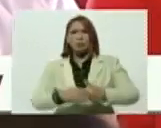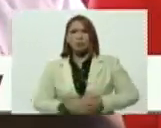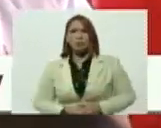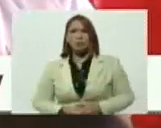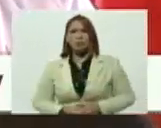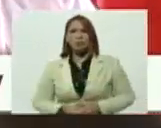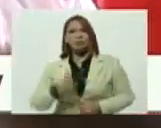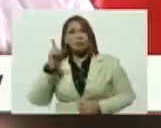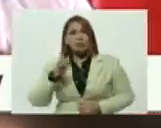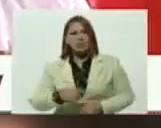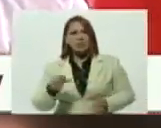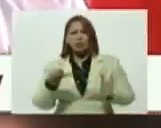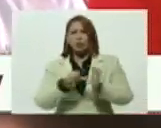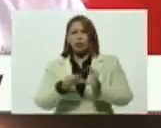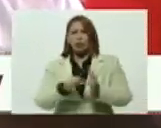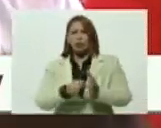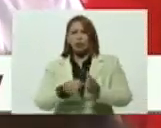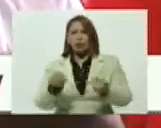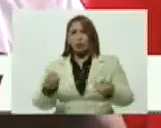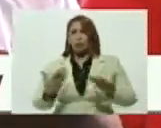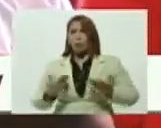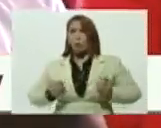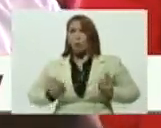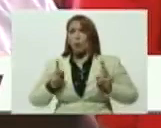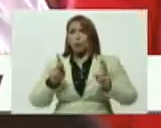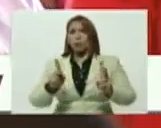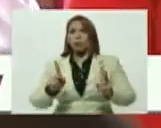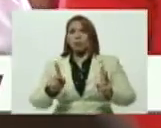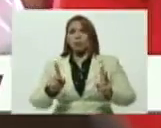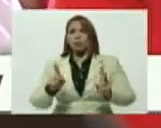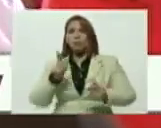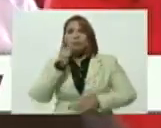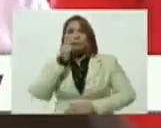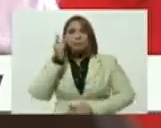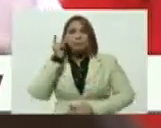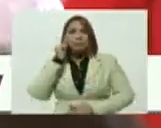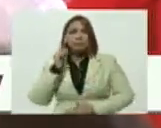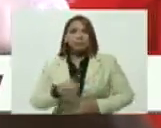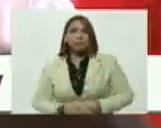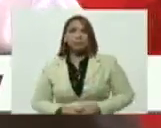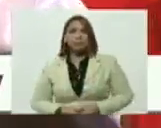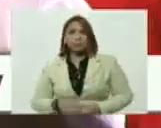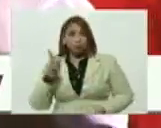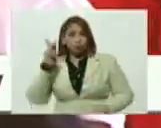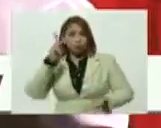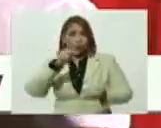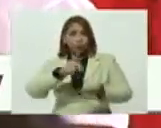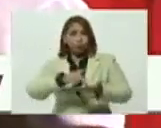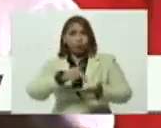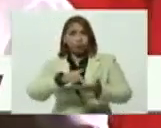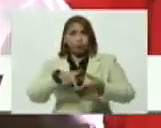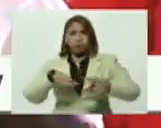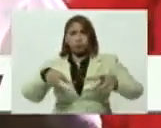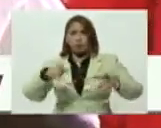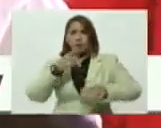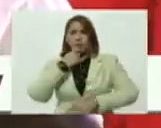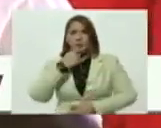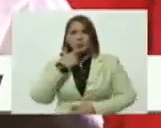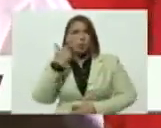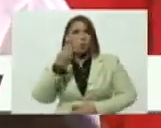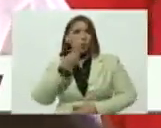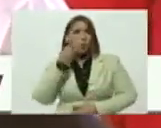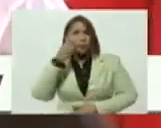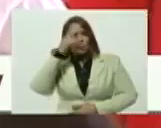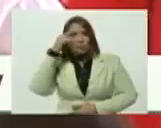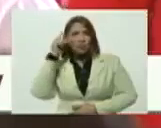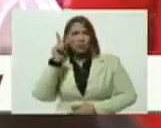proceso también donde nos han dado una gran oportunidad a los hombres y mujeres que venimos desde este espacio hermoso, desde la juventud del partido.